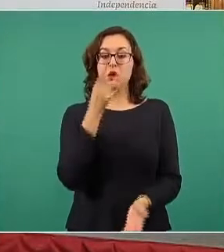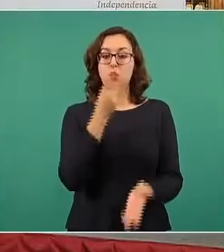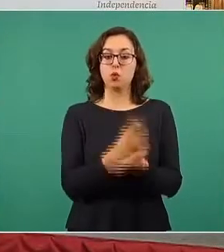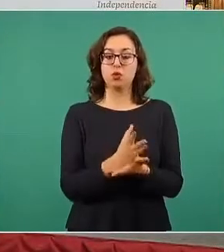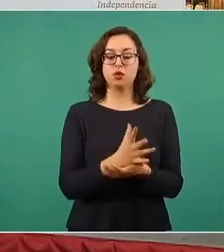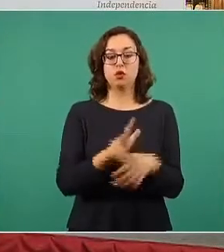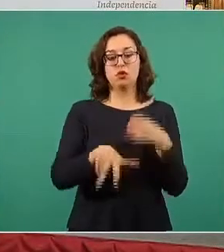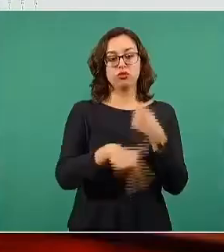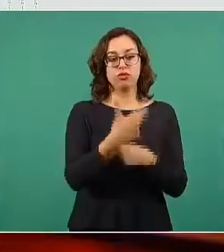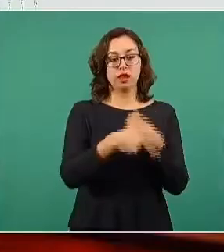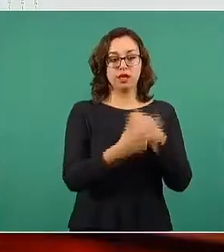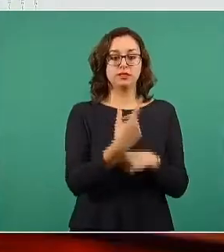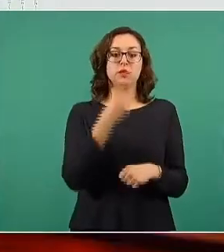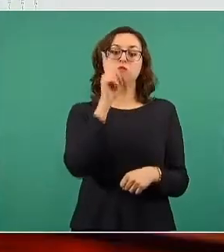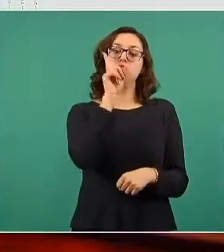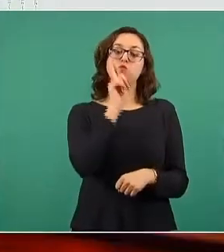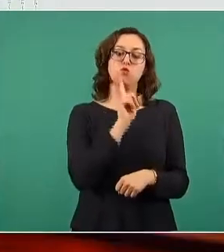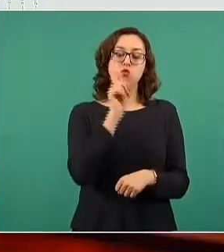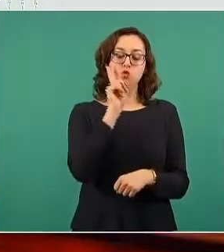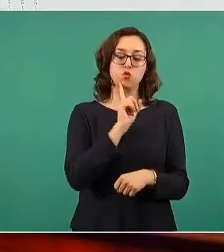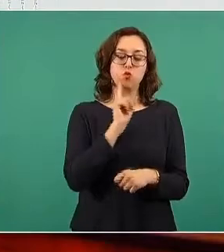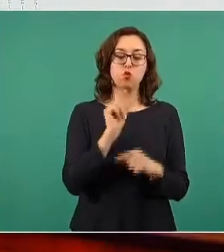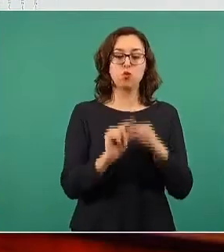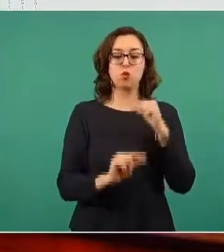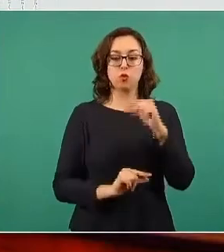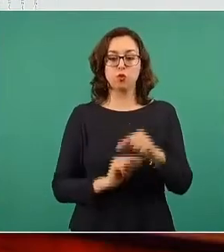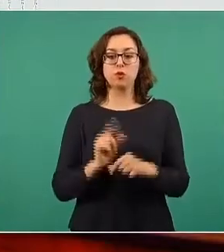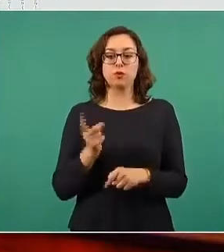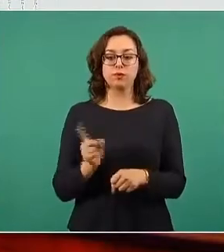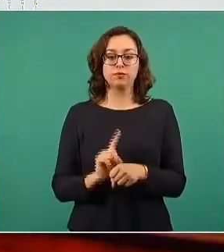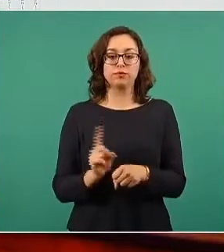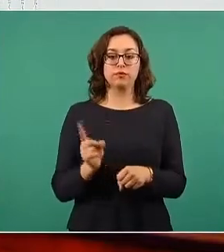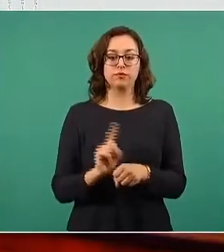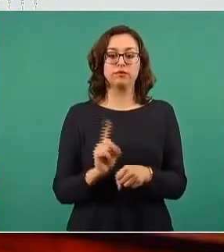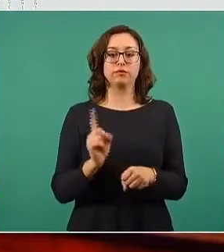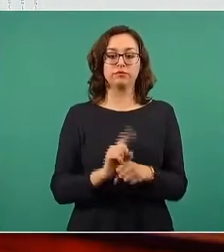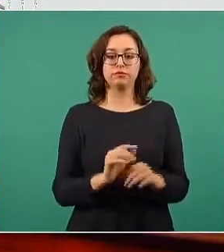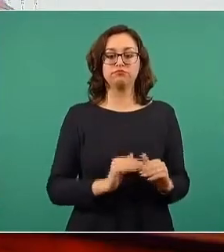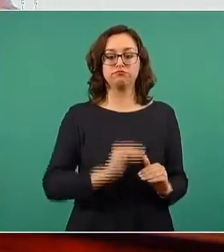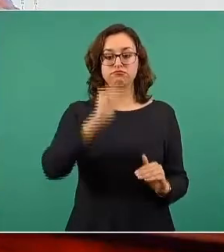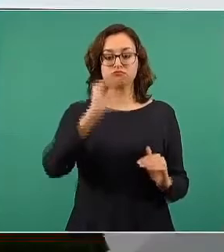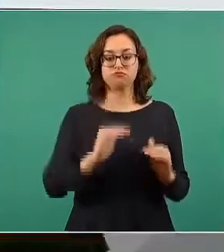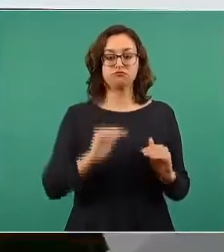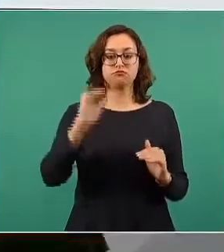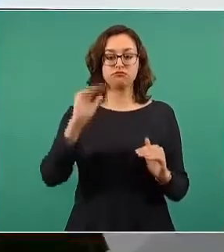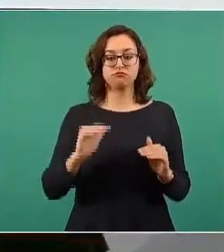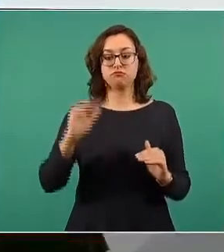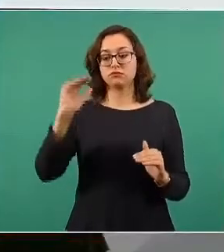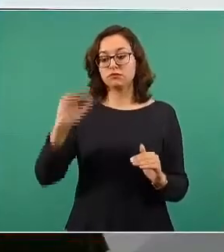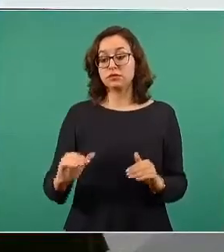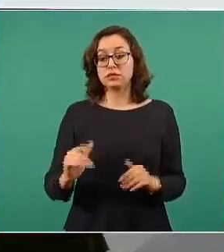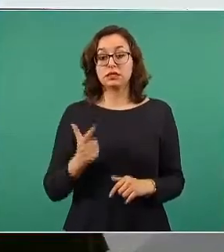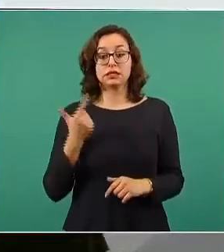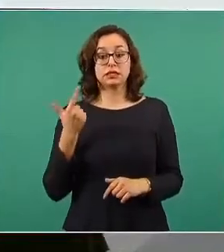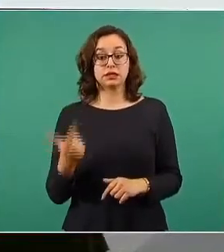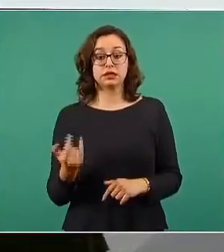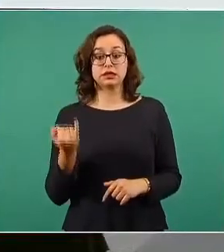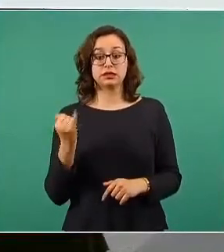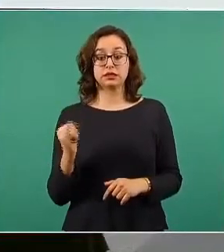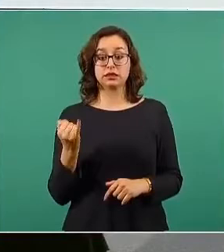que se vacunaron y aquí va haciendo un recuento día por día hasta terminar el 7 de junio